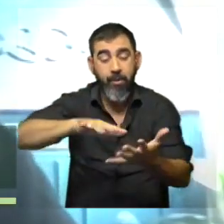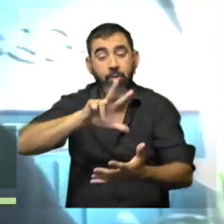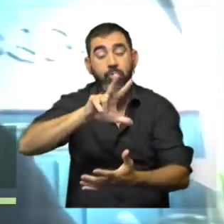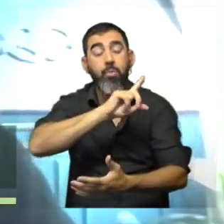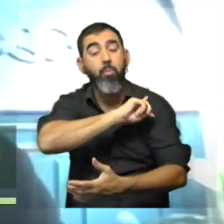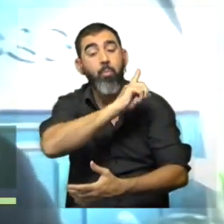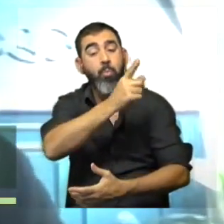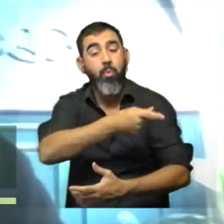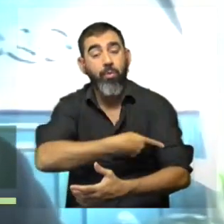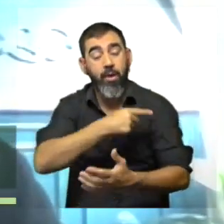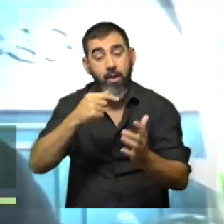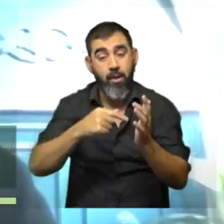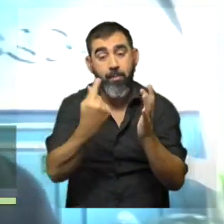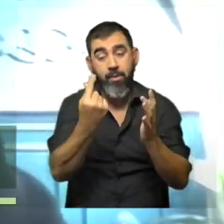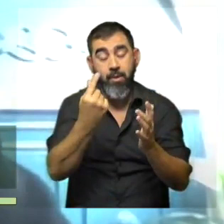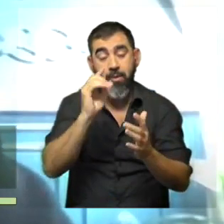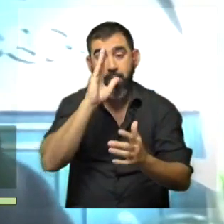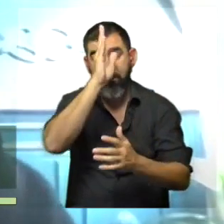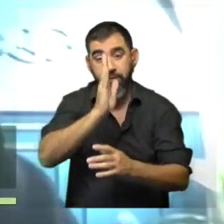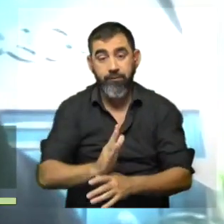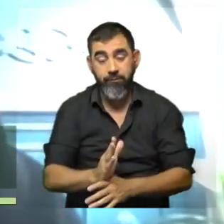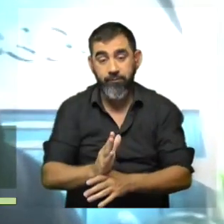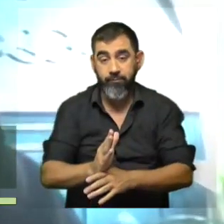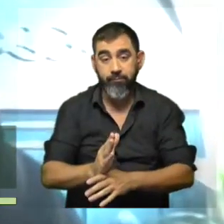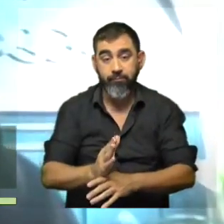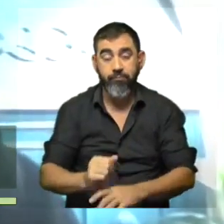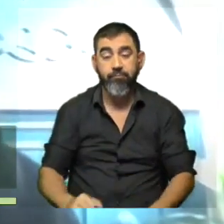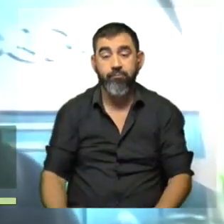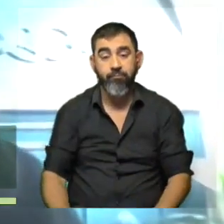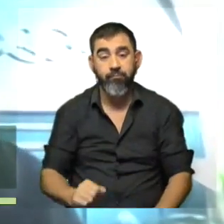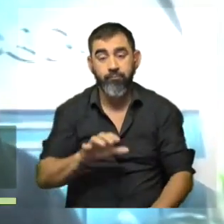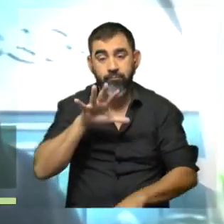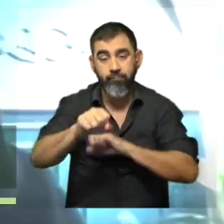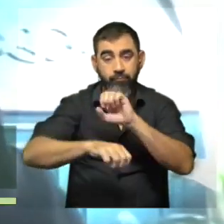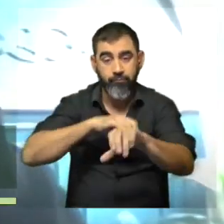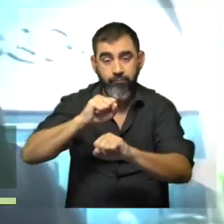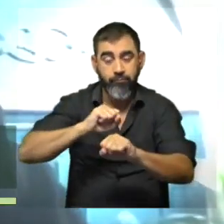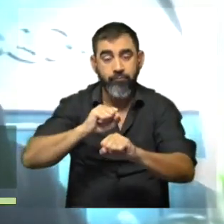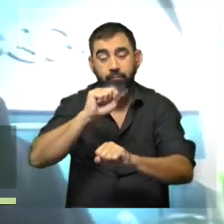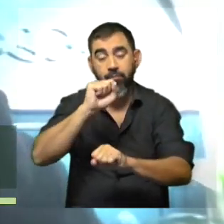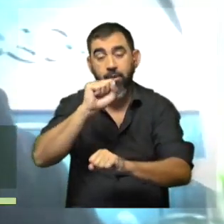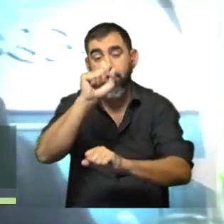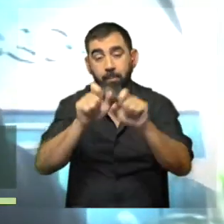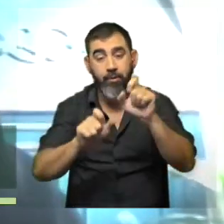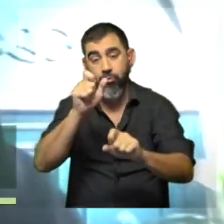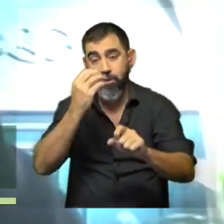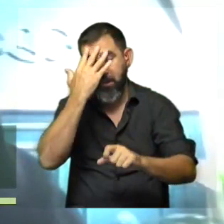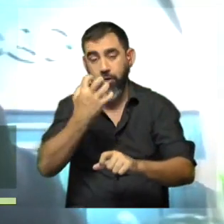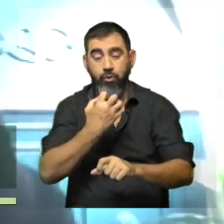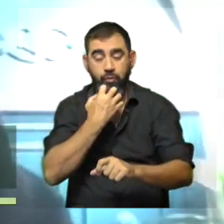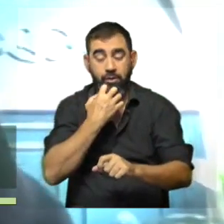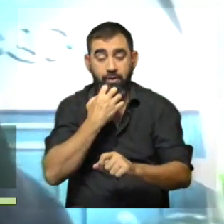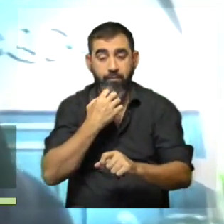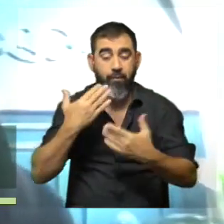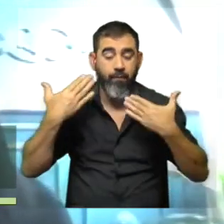en Brasil a la capital de Brasil donde estoy fue evadida y saqueada por terroristas vestidos de